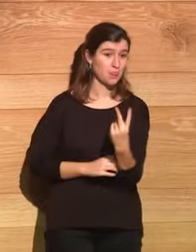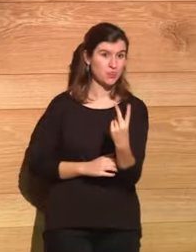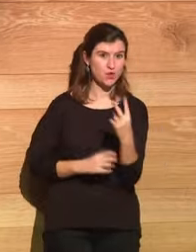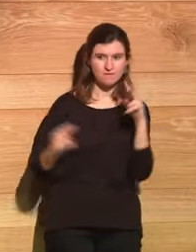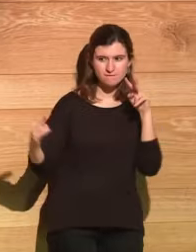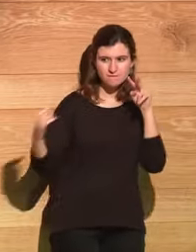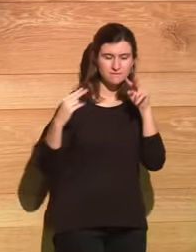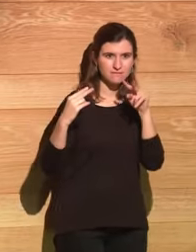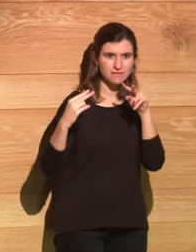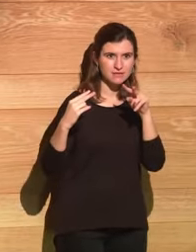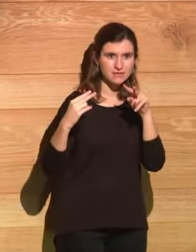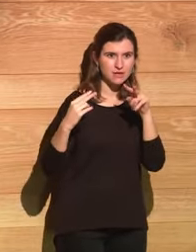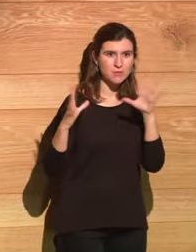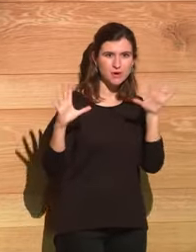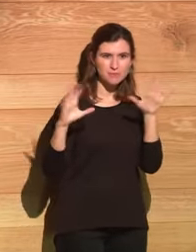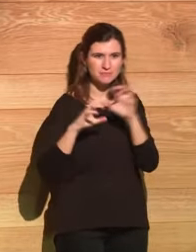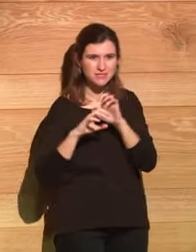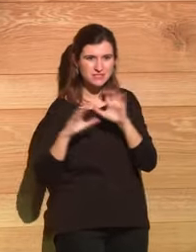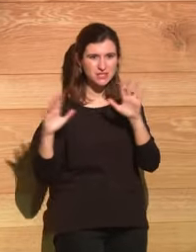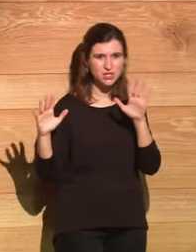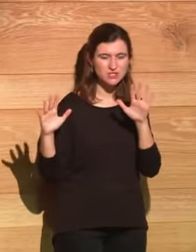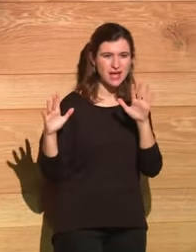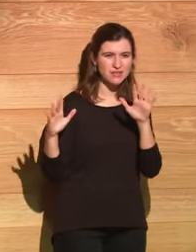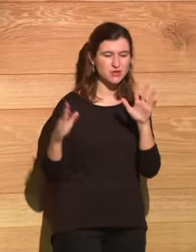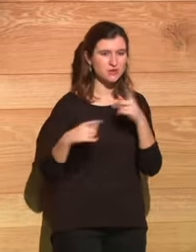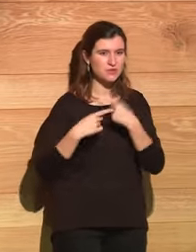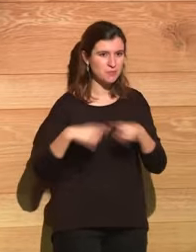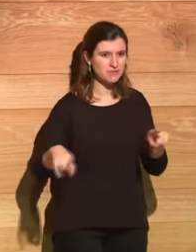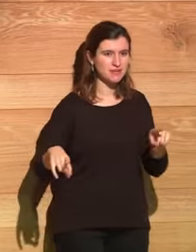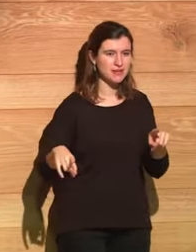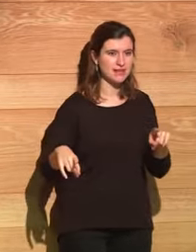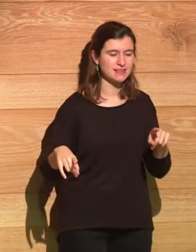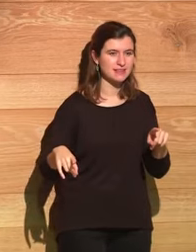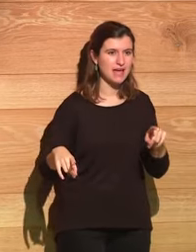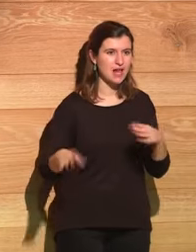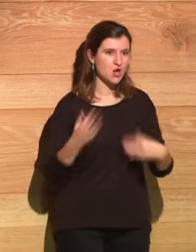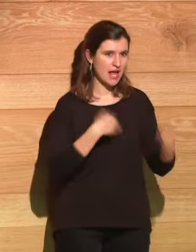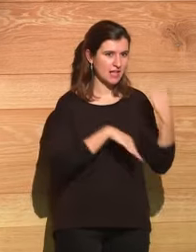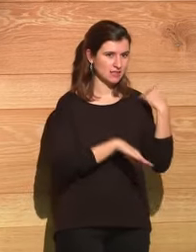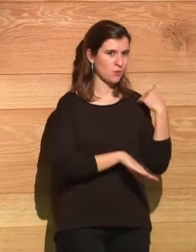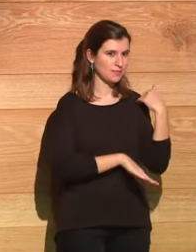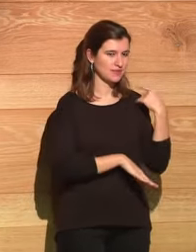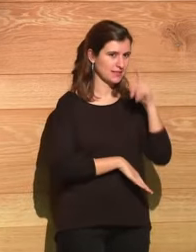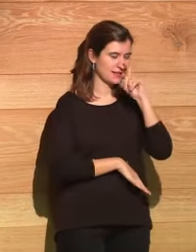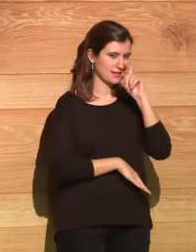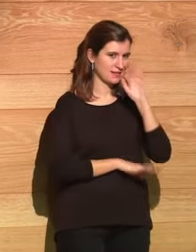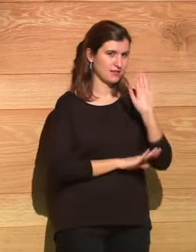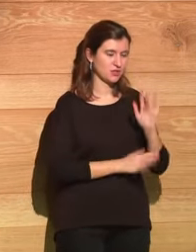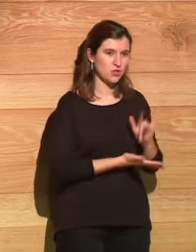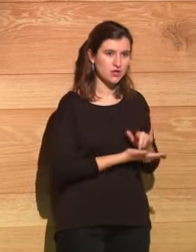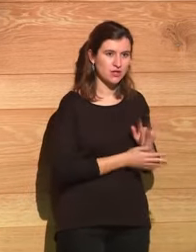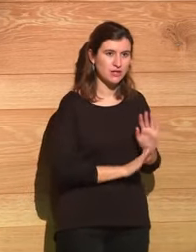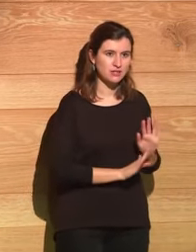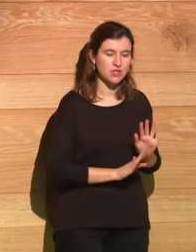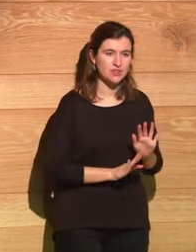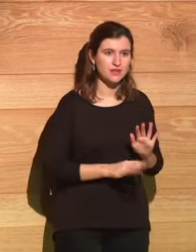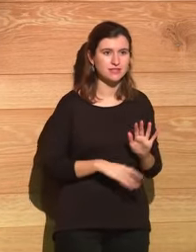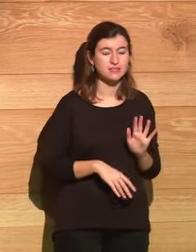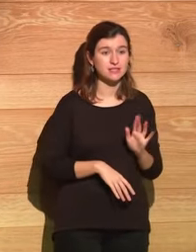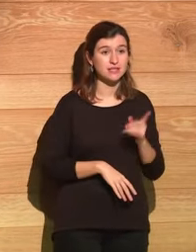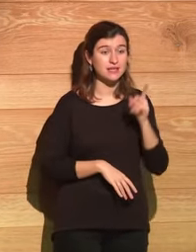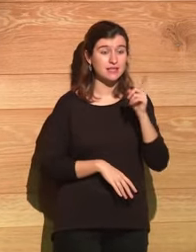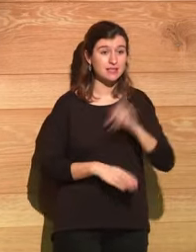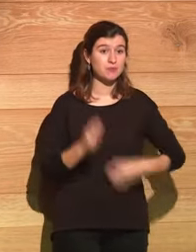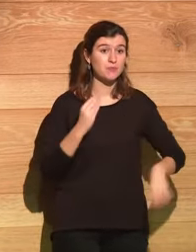manera misteriosa, muy distinta, ¿no?, a lo que había antes. Y por poner una nota así